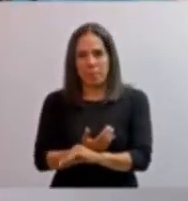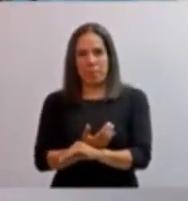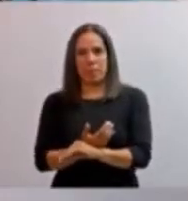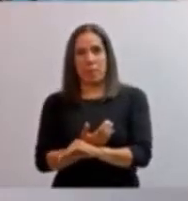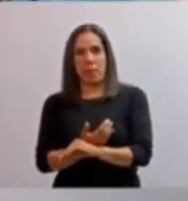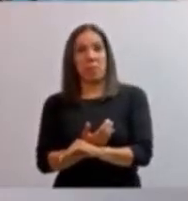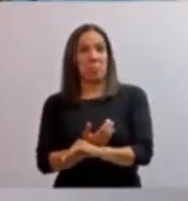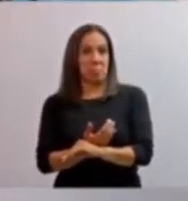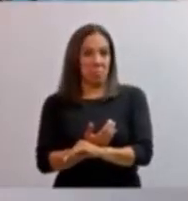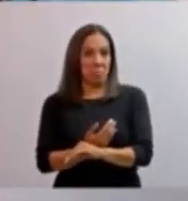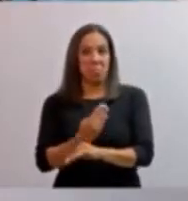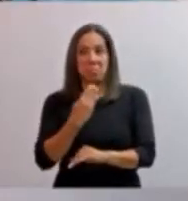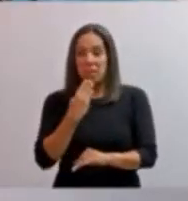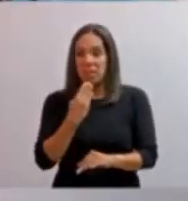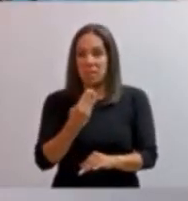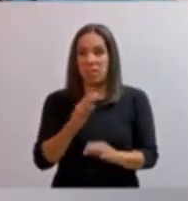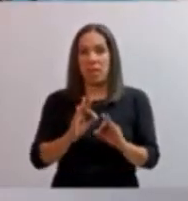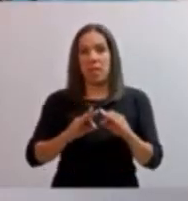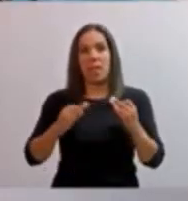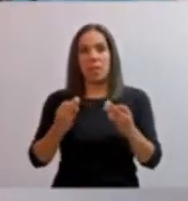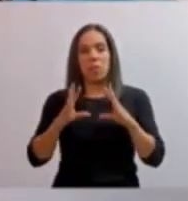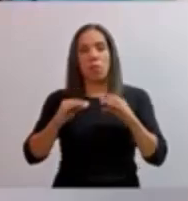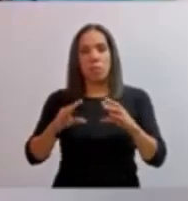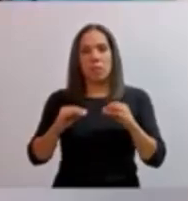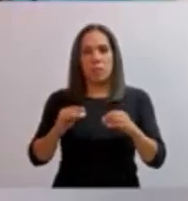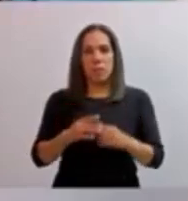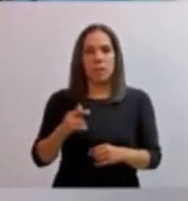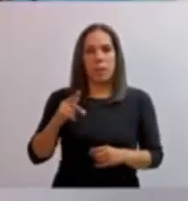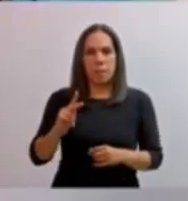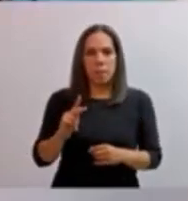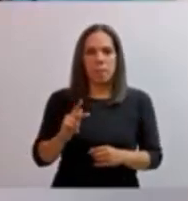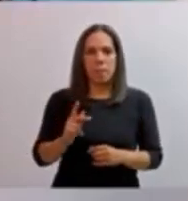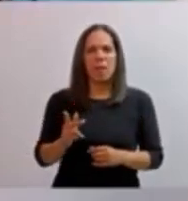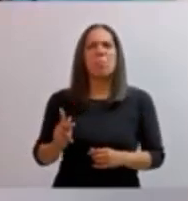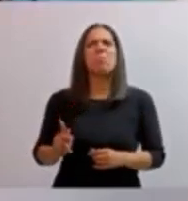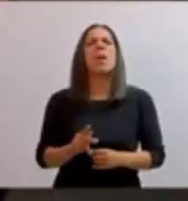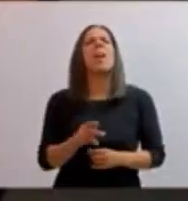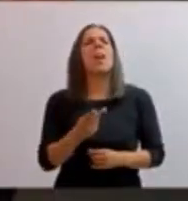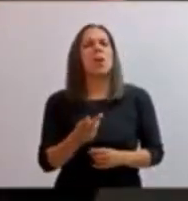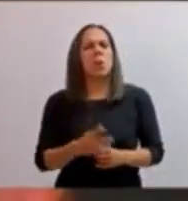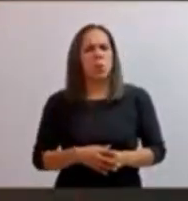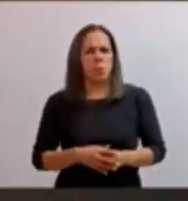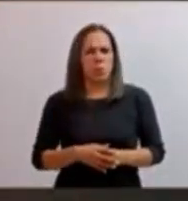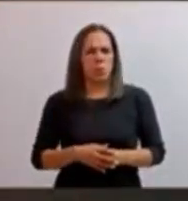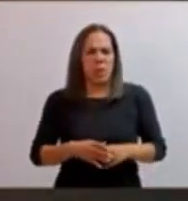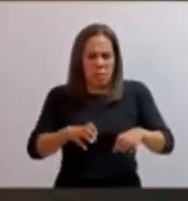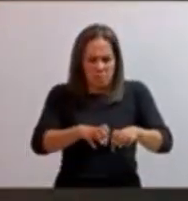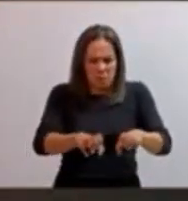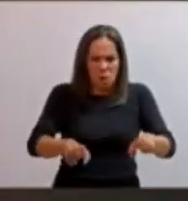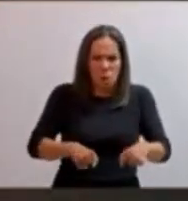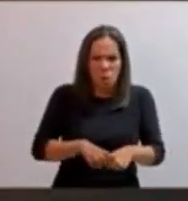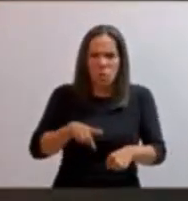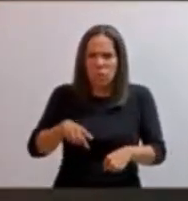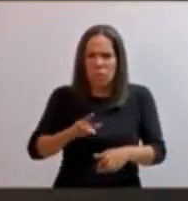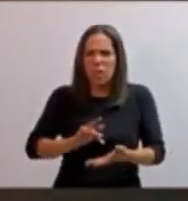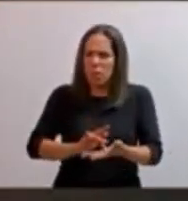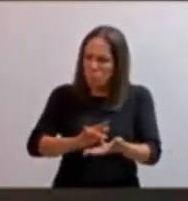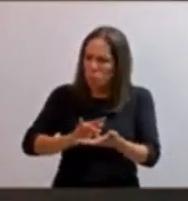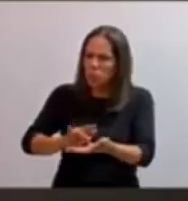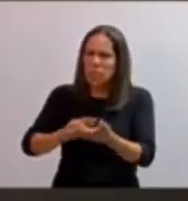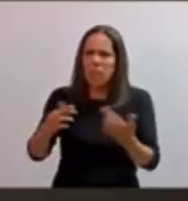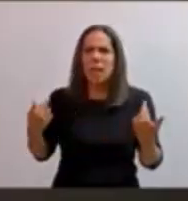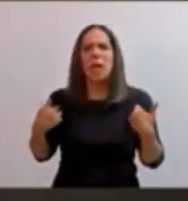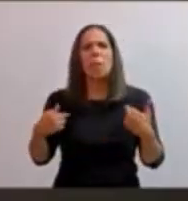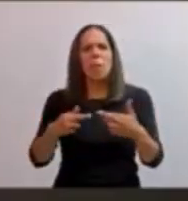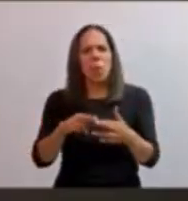dice usted, ahora la pregunta es, desde los equipos que están apoyando, orientando a los maestros en este